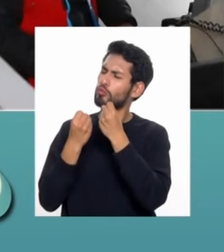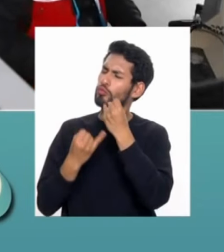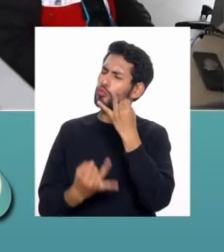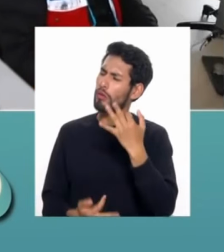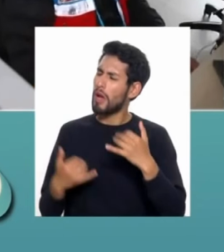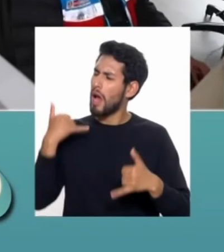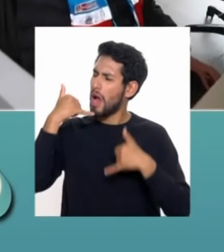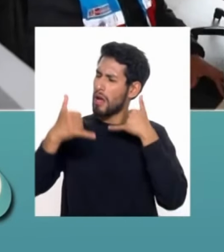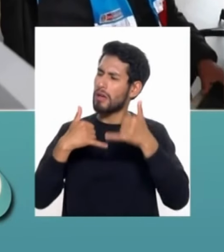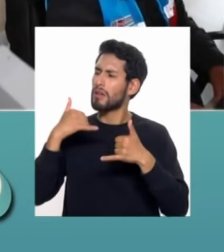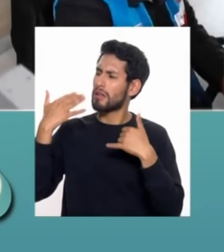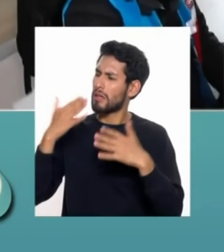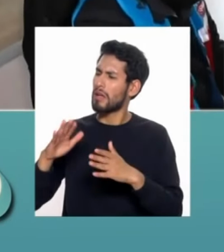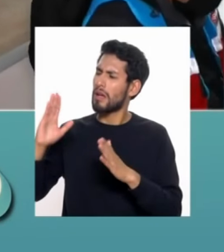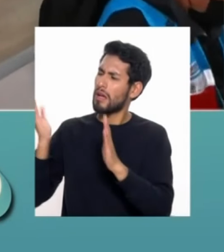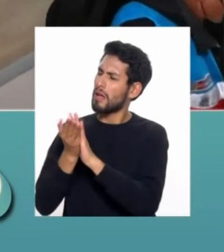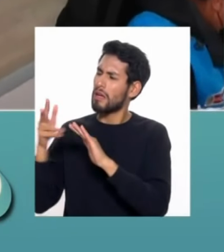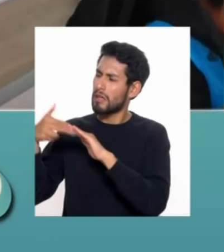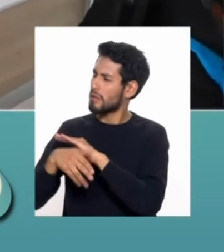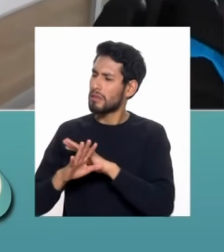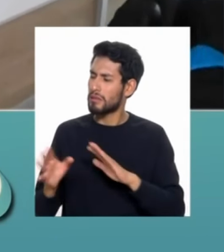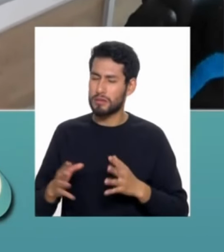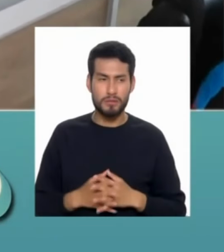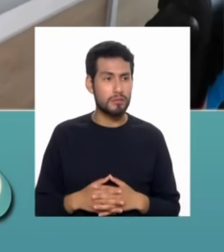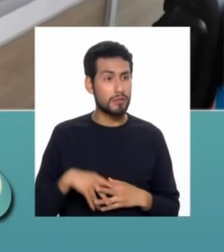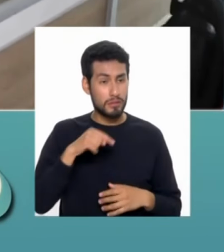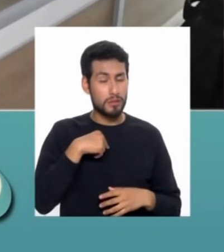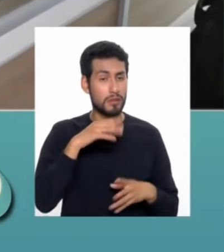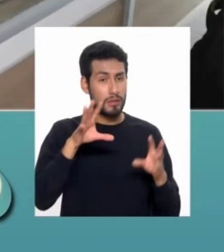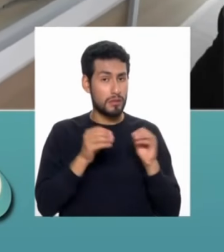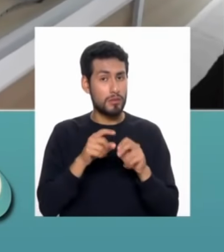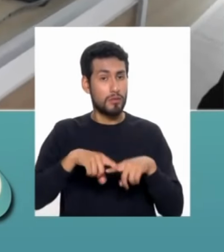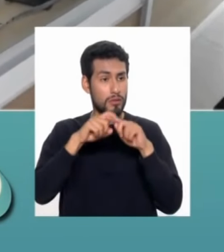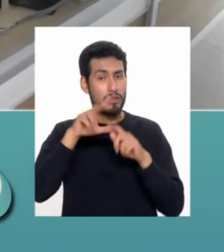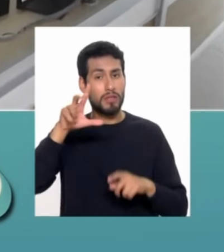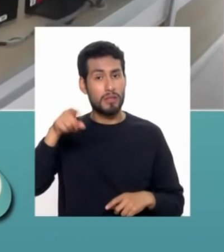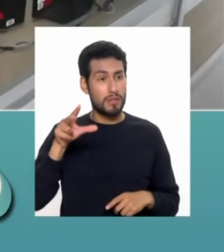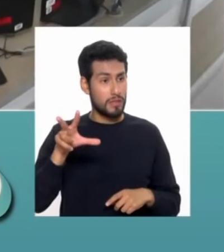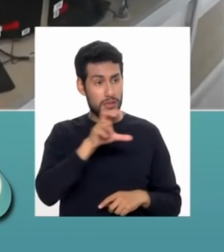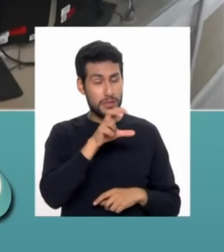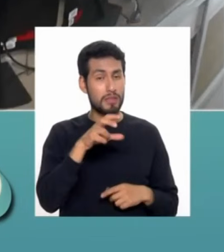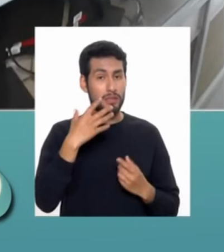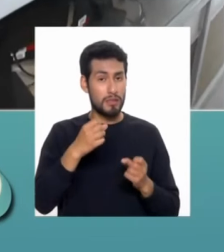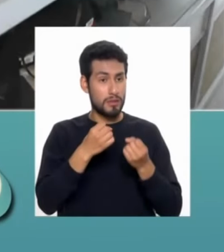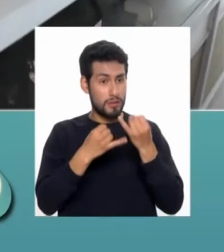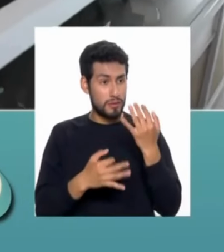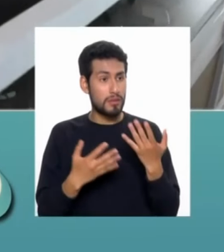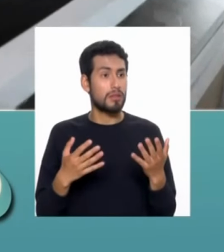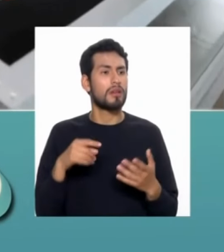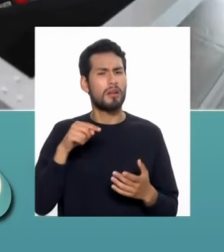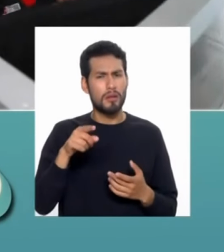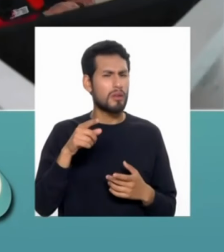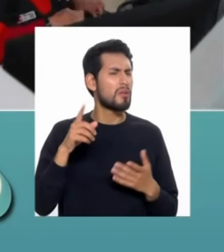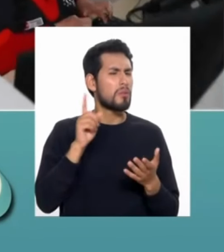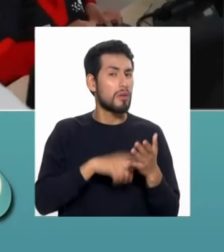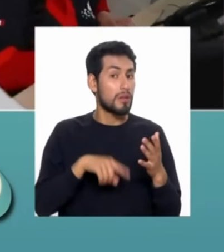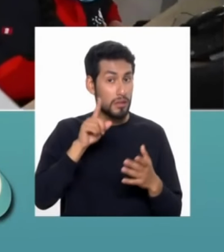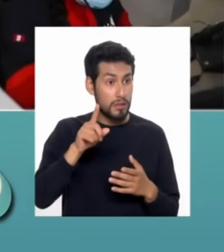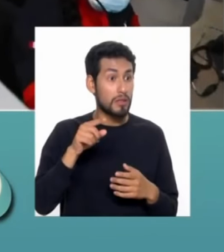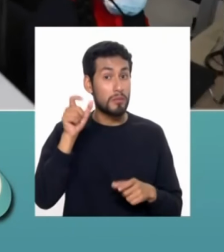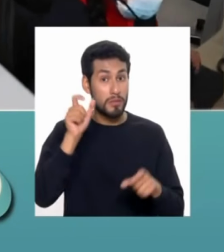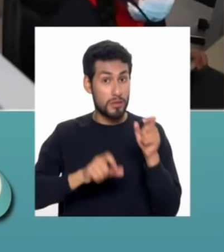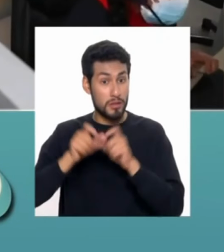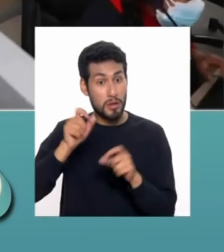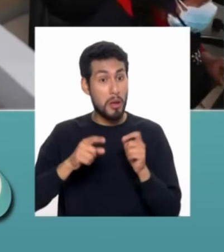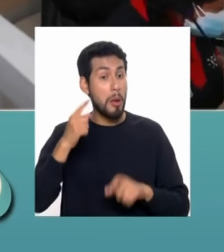que han sido ya canceladas? Tenemos líneas suspendidas, son 3.300 líneas suspendidas y tengas en cuenta además para aquellos